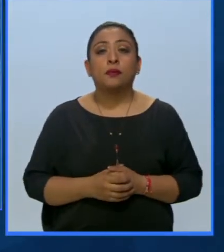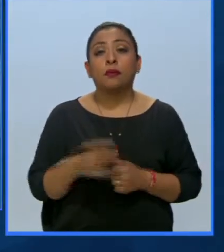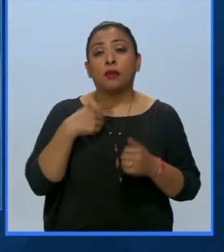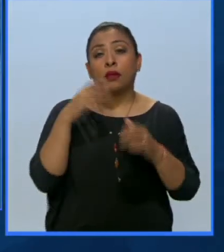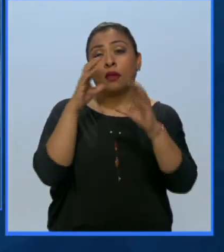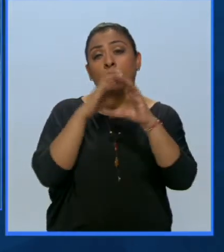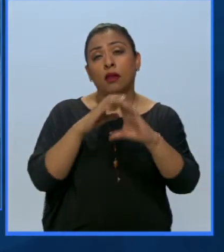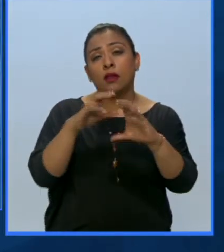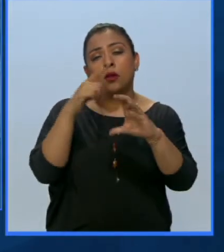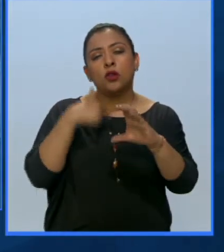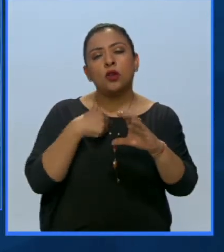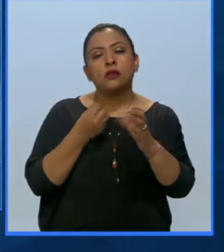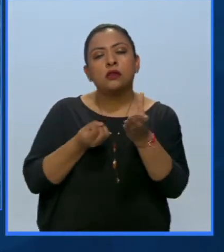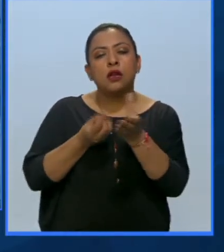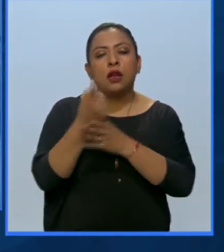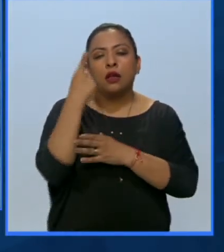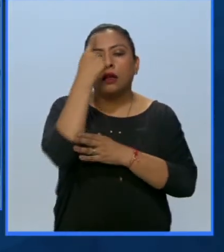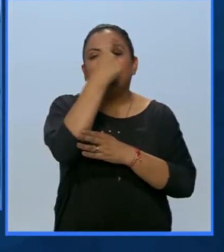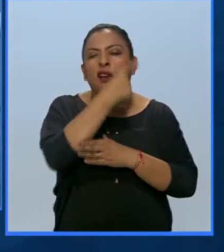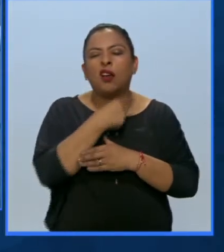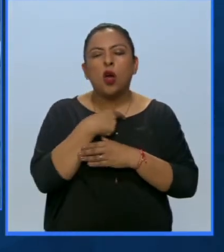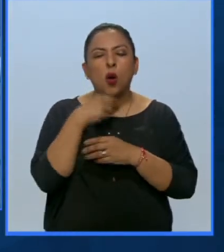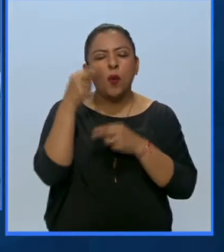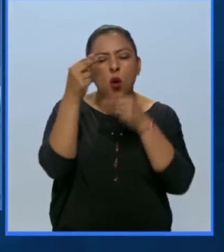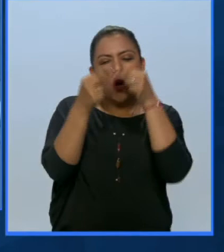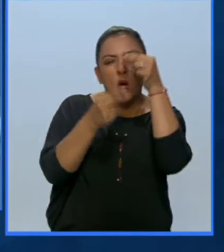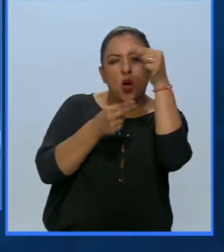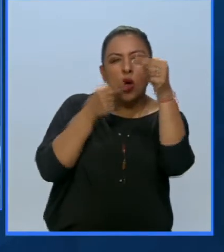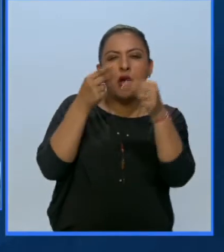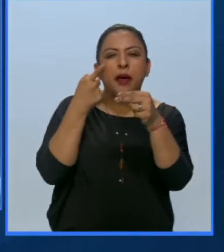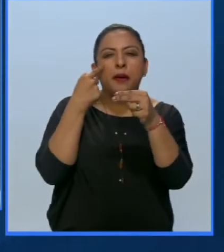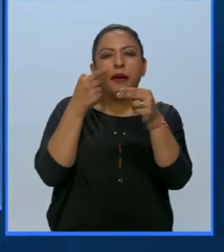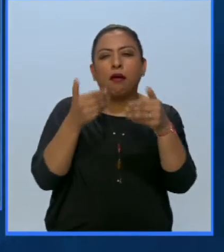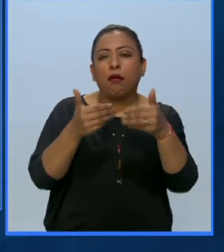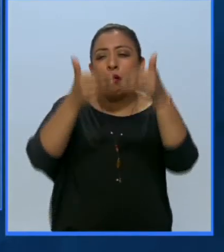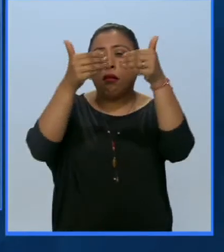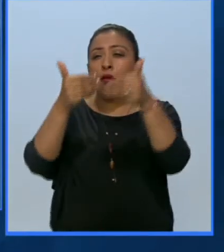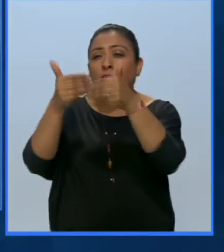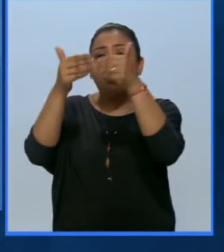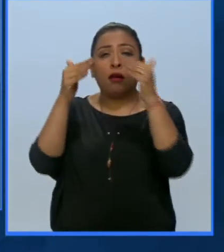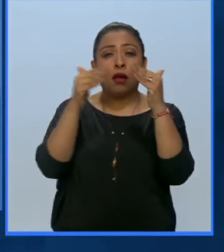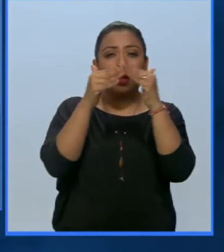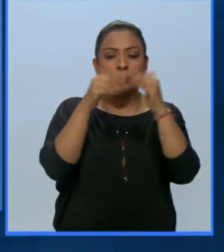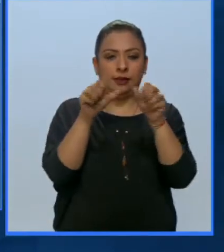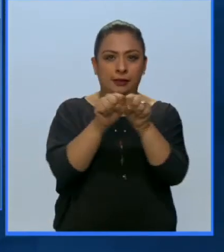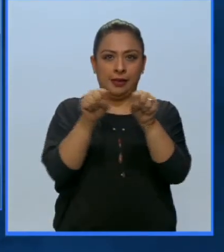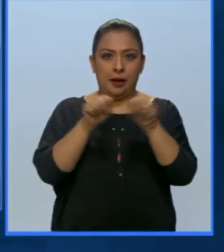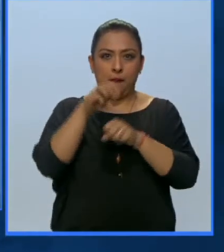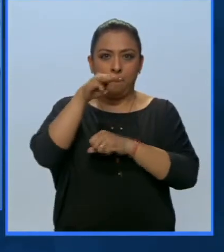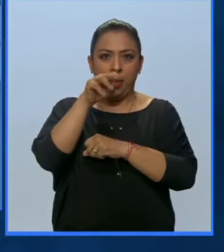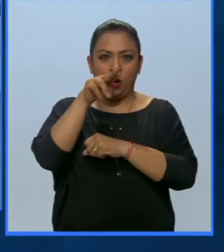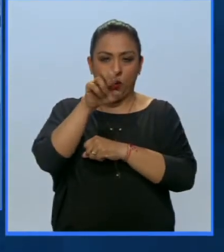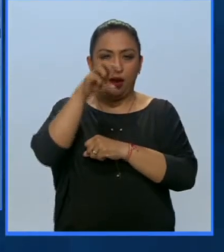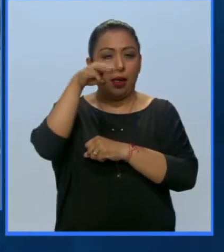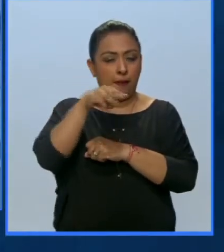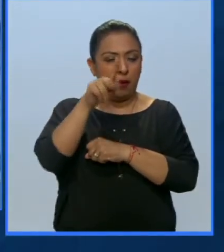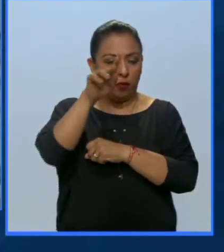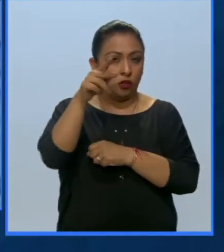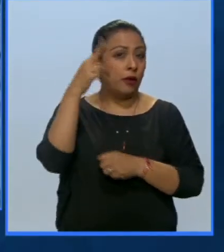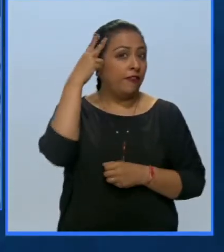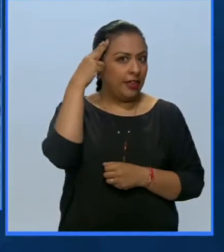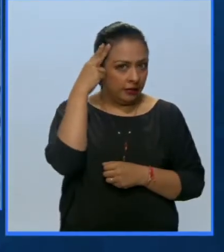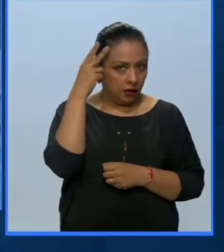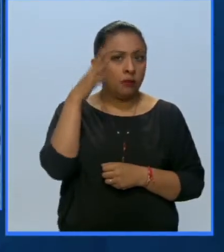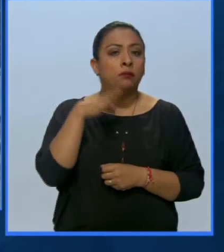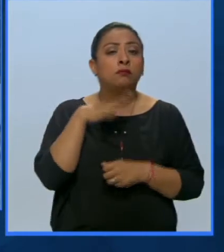Canto para salir de mi rostro en tinieblas a recorrer los muros de mi casa. En la sala Manuel M. Ponce del Palacio de Bellas Artes se